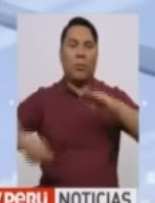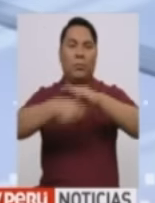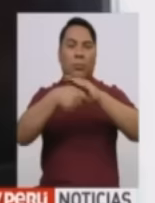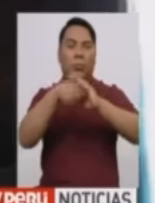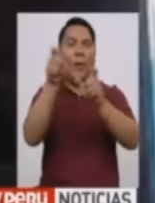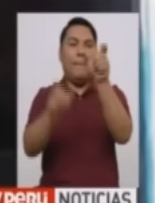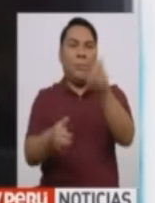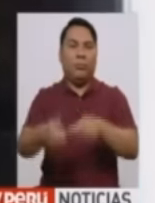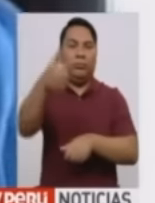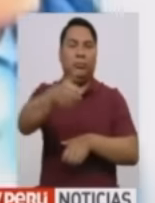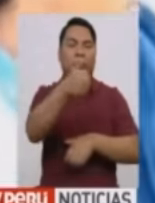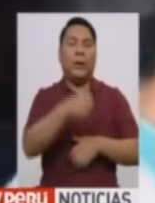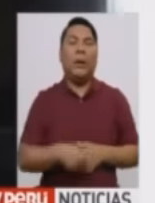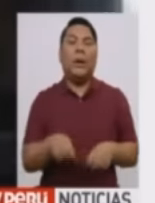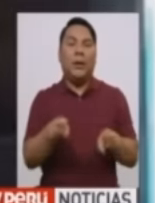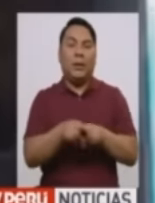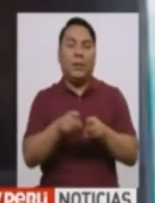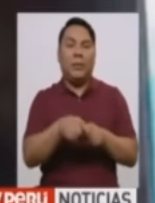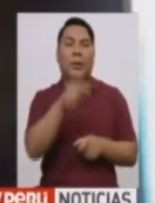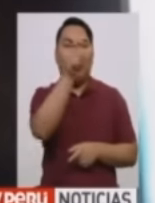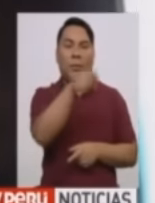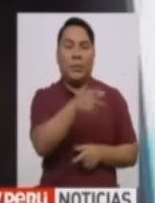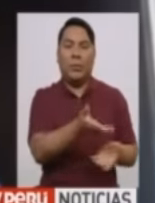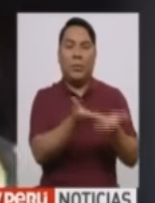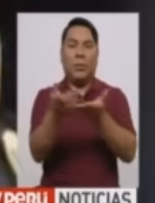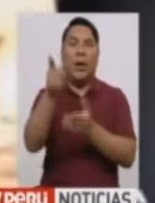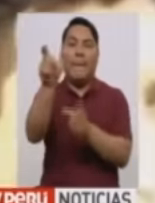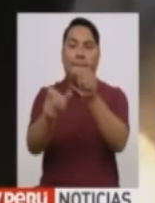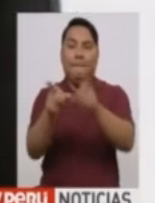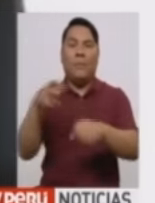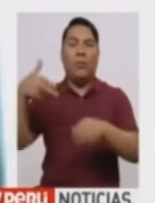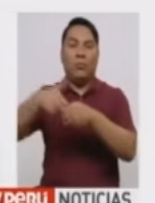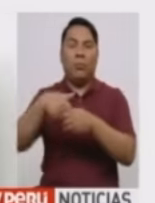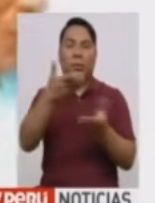de Funcionarios. Además, se puso a disposición a los implicados para las investigaciones.